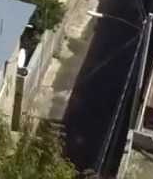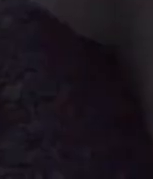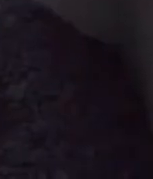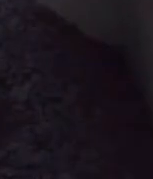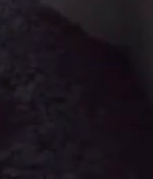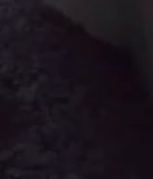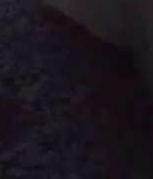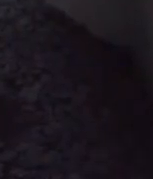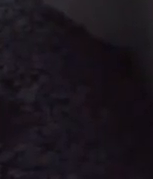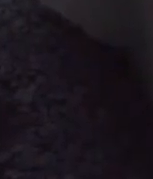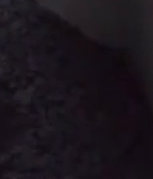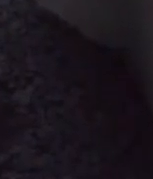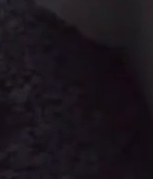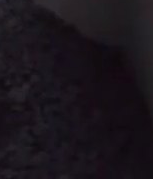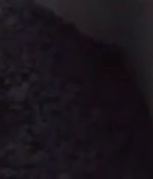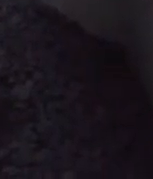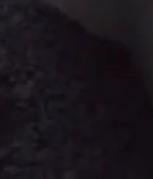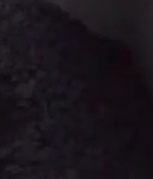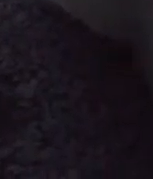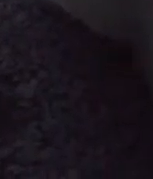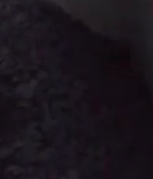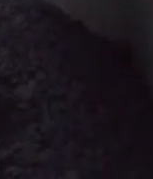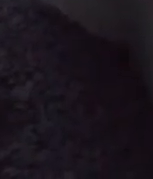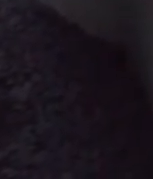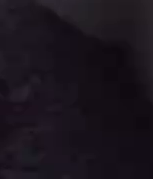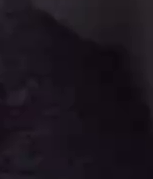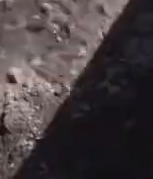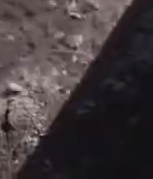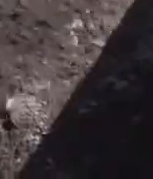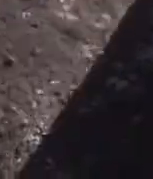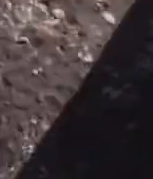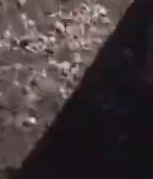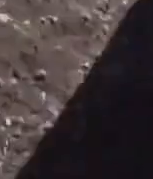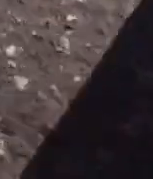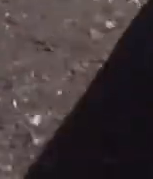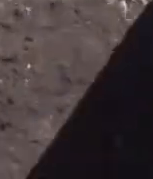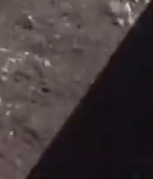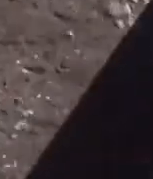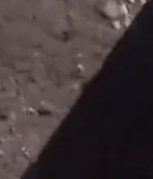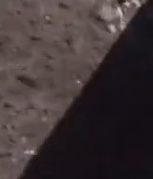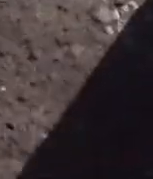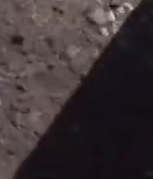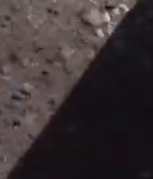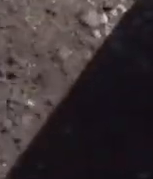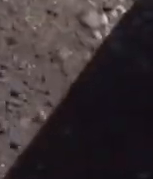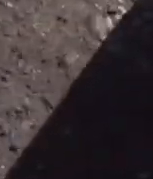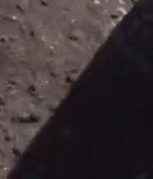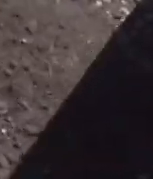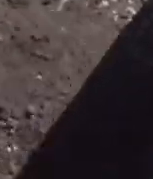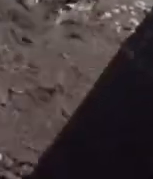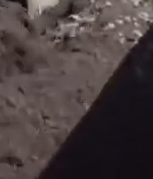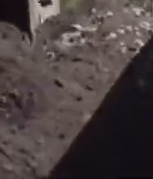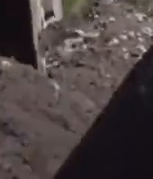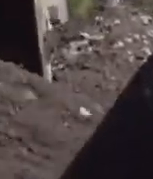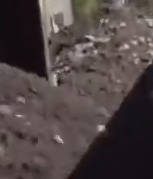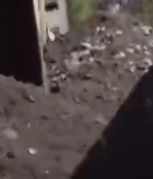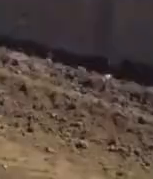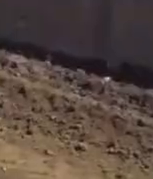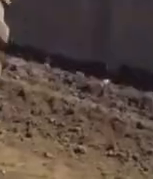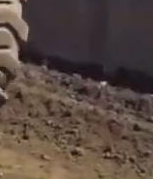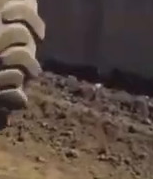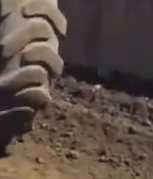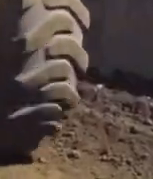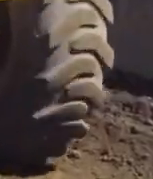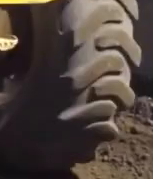óptimas a la vía. Aparte de esa rehabilitación, que abarca los 7 kilómetros desde Estadio Azteca